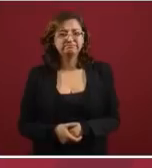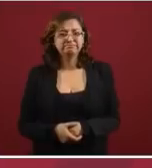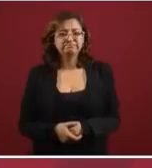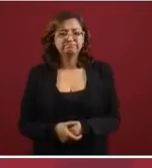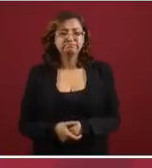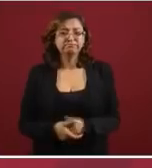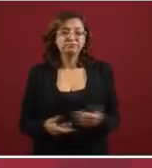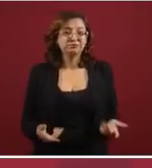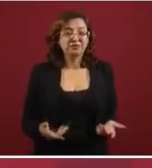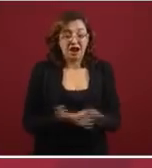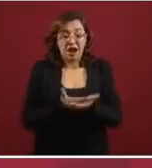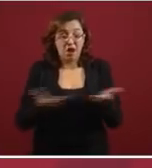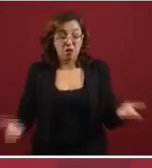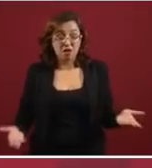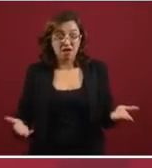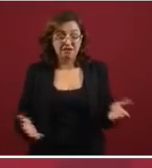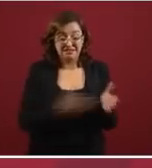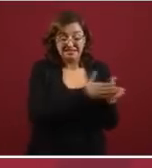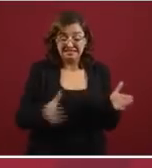en 11 meses